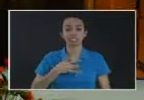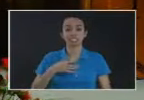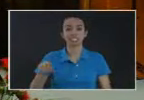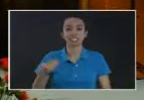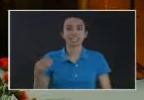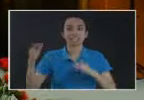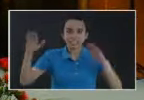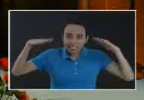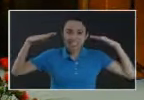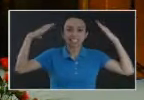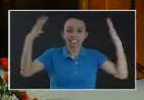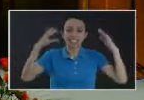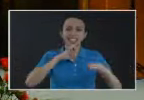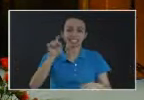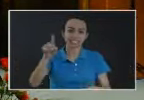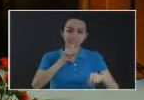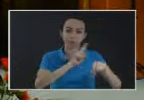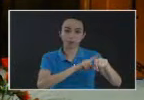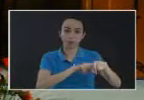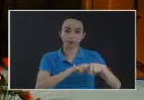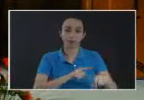es ese momento.